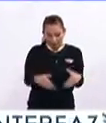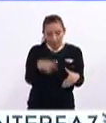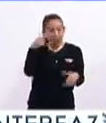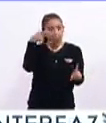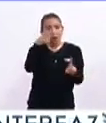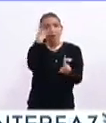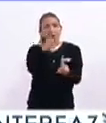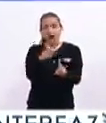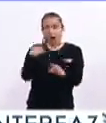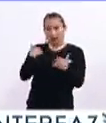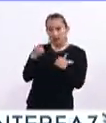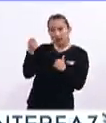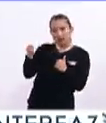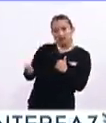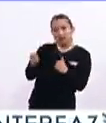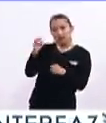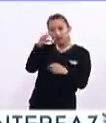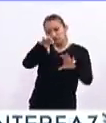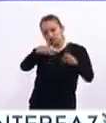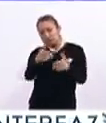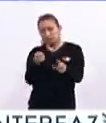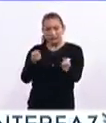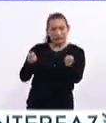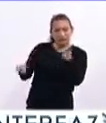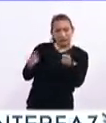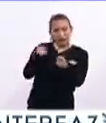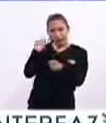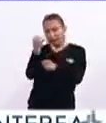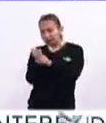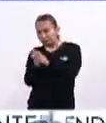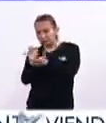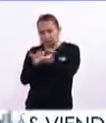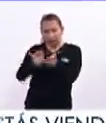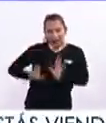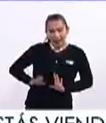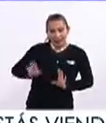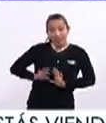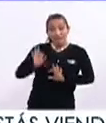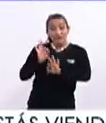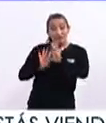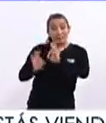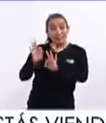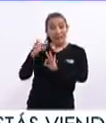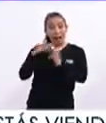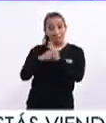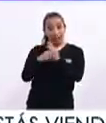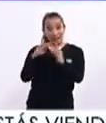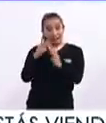Su objetivo es entender, caracterizar, manipular y explotar características físicas